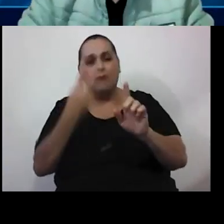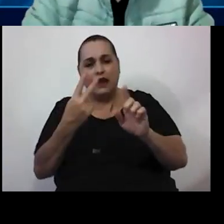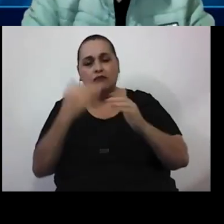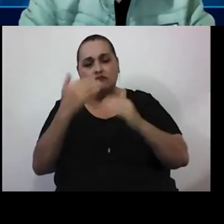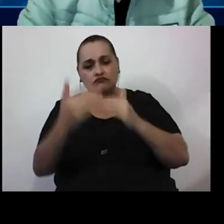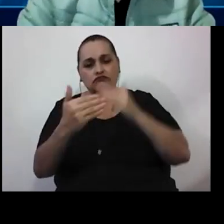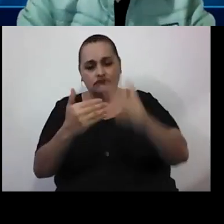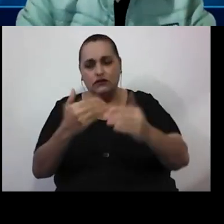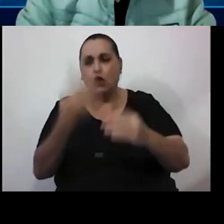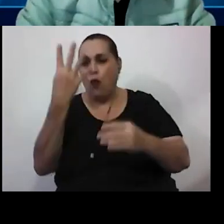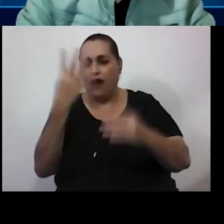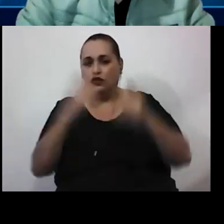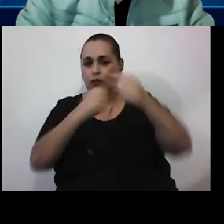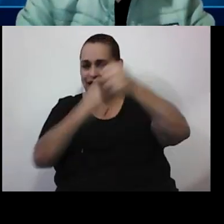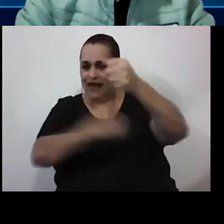4 pilares.